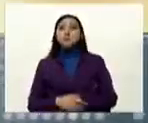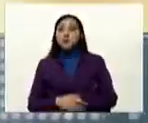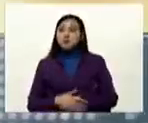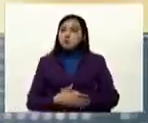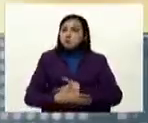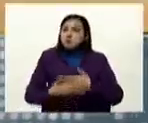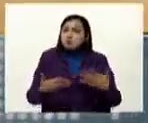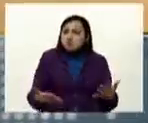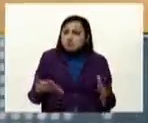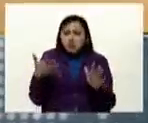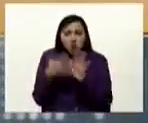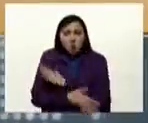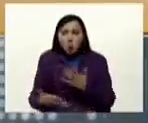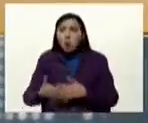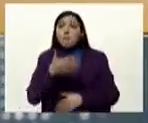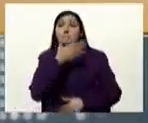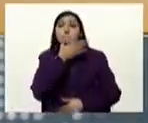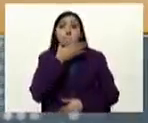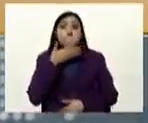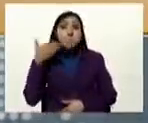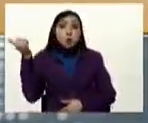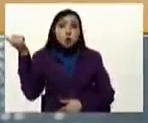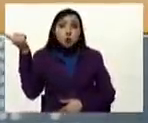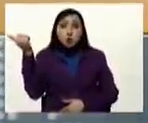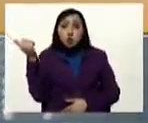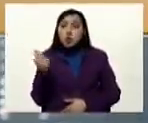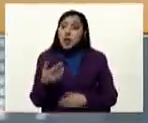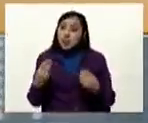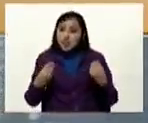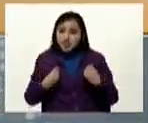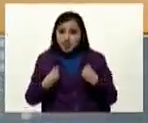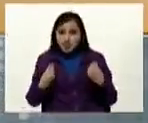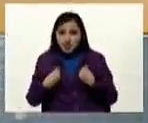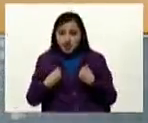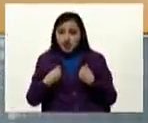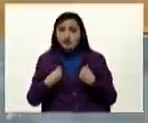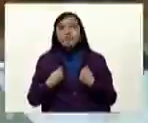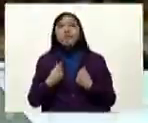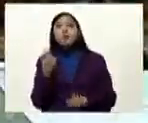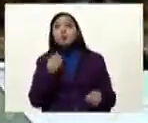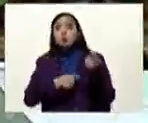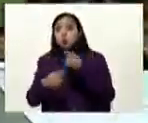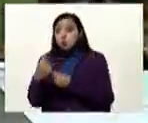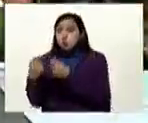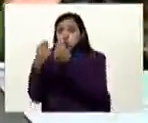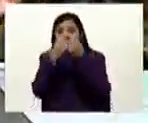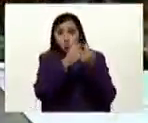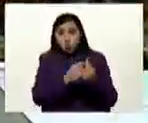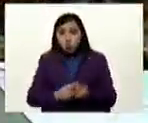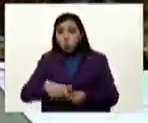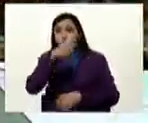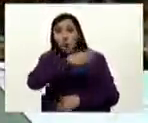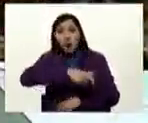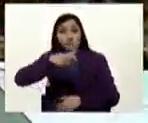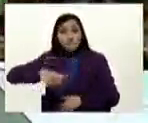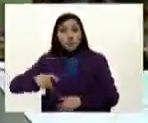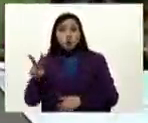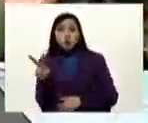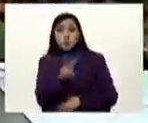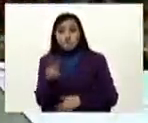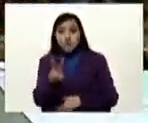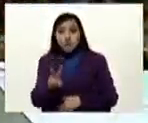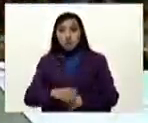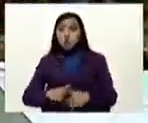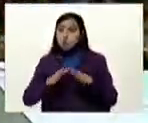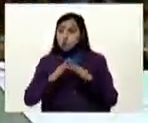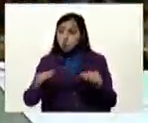bueno, una mejoría de la vida comercial y económica de todos los venezolanos, de todas